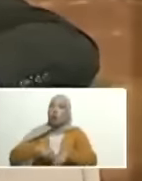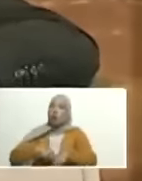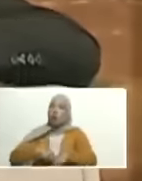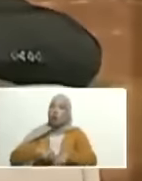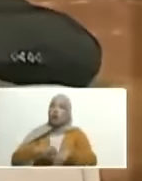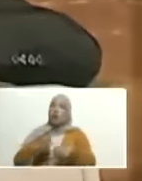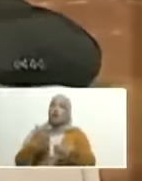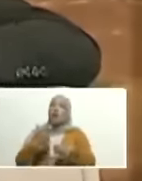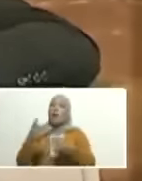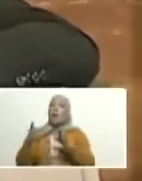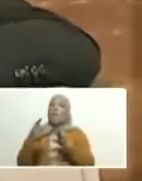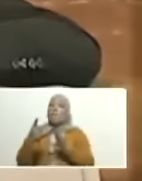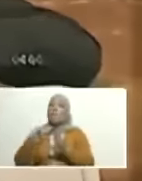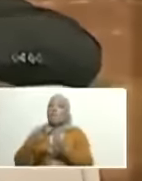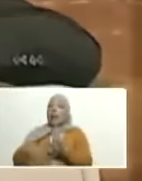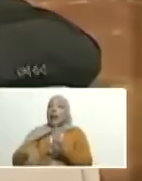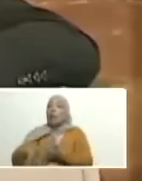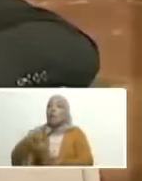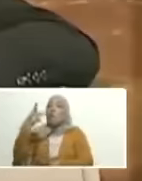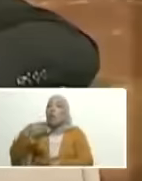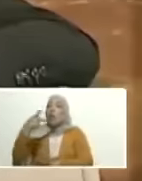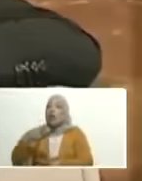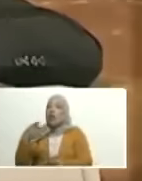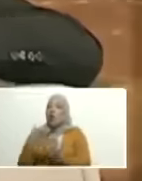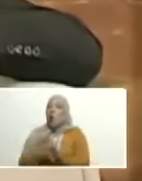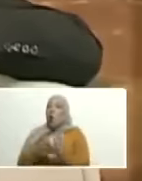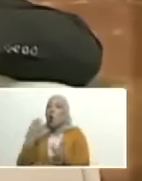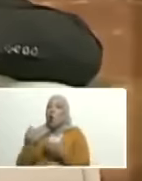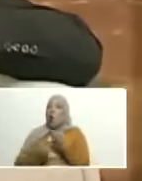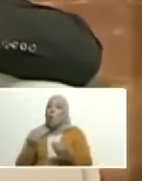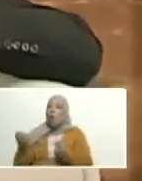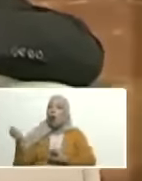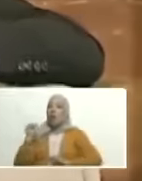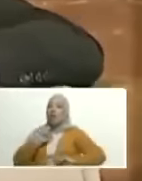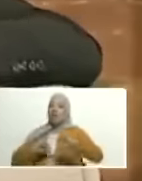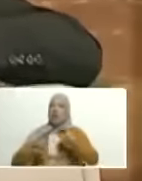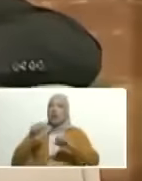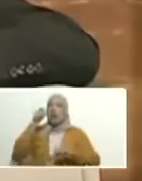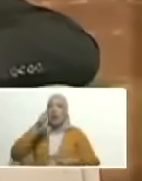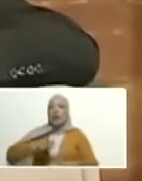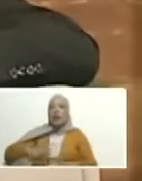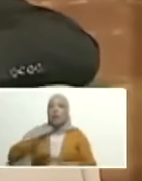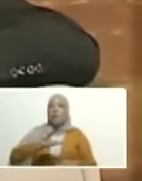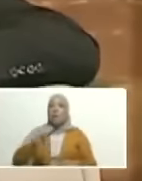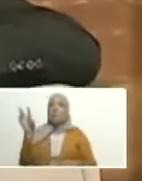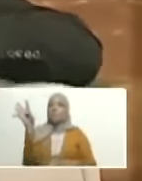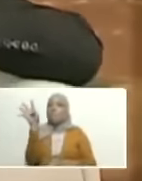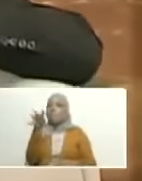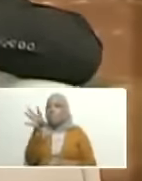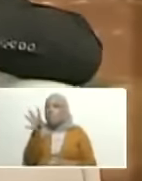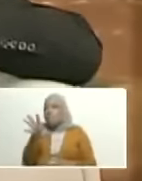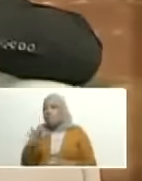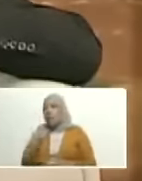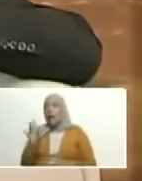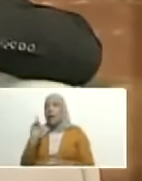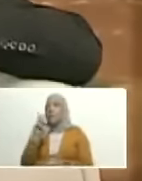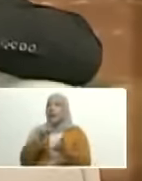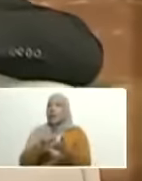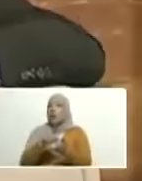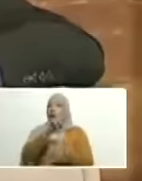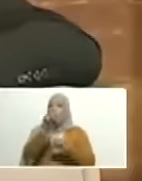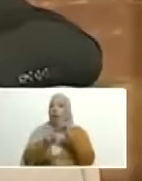las garantías políticas, las garantías electorales, la defensa de la Guayana Esequiba, la participación en el referendo consultivo,